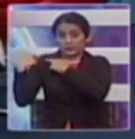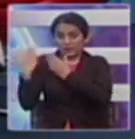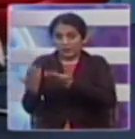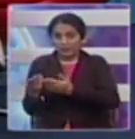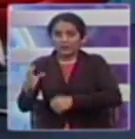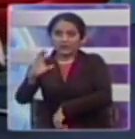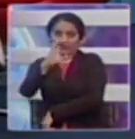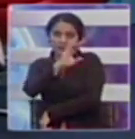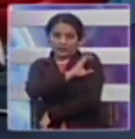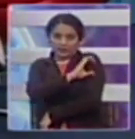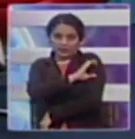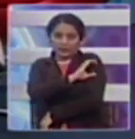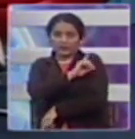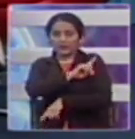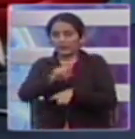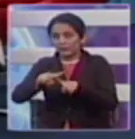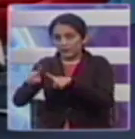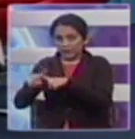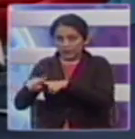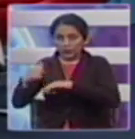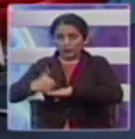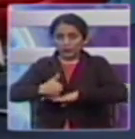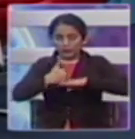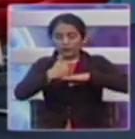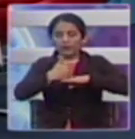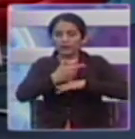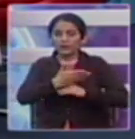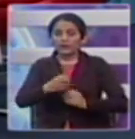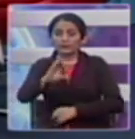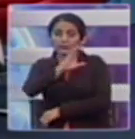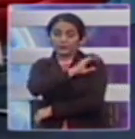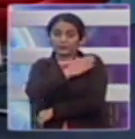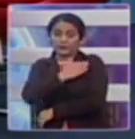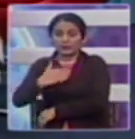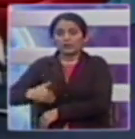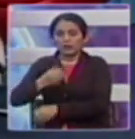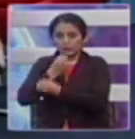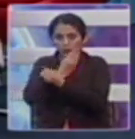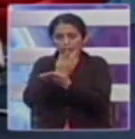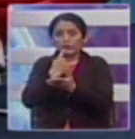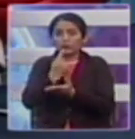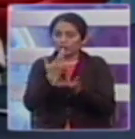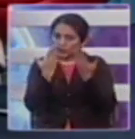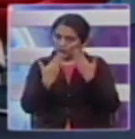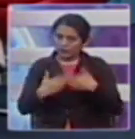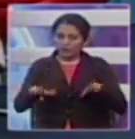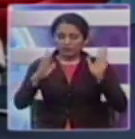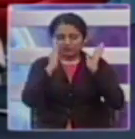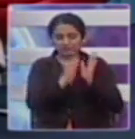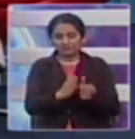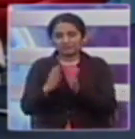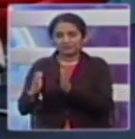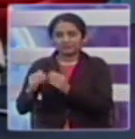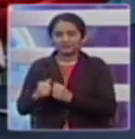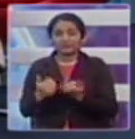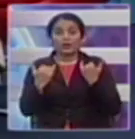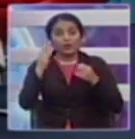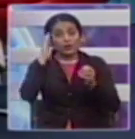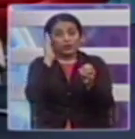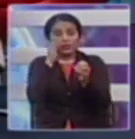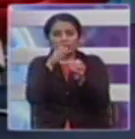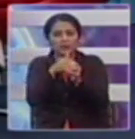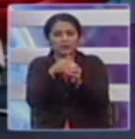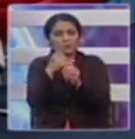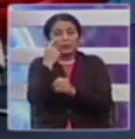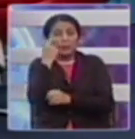Nacional Electoral. Así lo dio a conocer el presidente del organismo, Juan Pablo Pozo. El funcionario además señaló que el objetivo del ejercicio